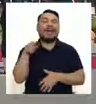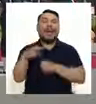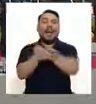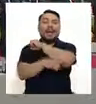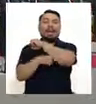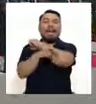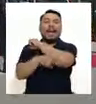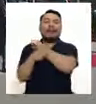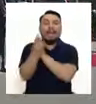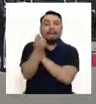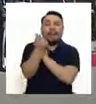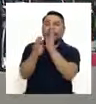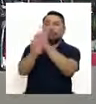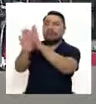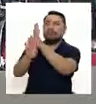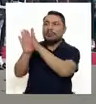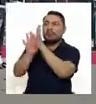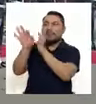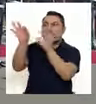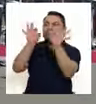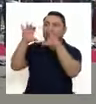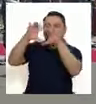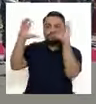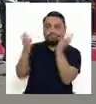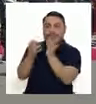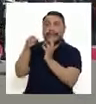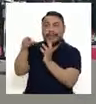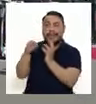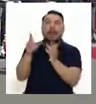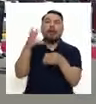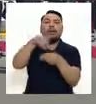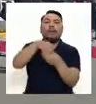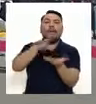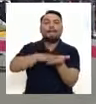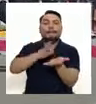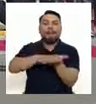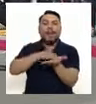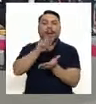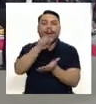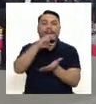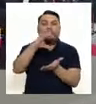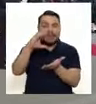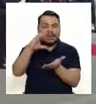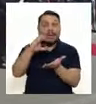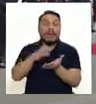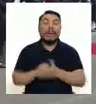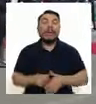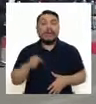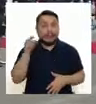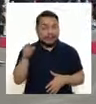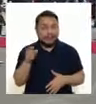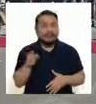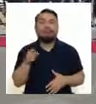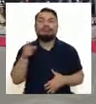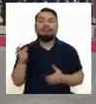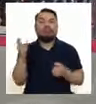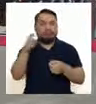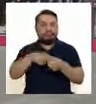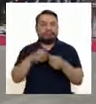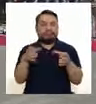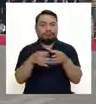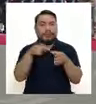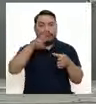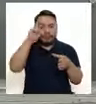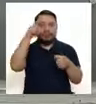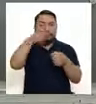China se constituye en uno de los principales miembros, líderes de esta cumbre. Y otro